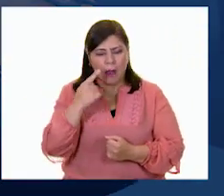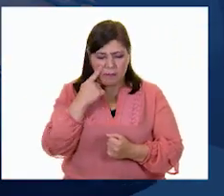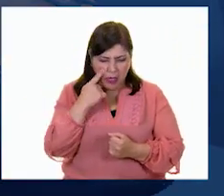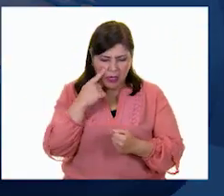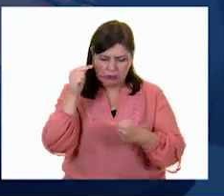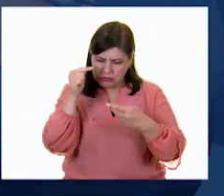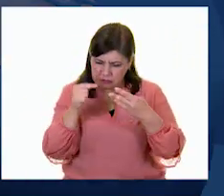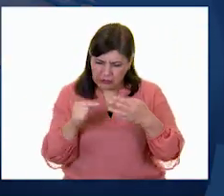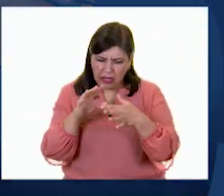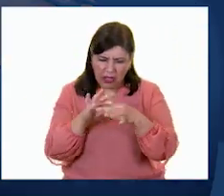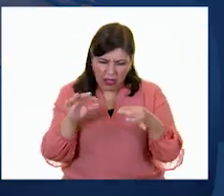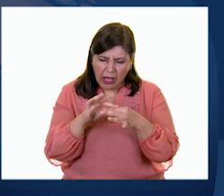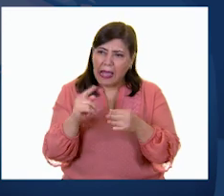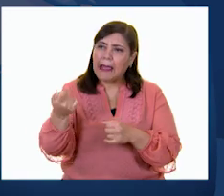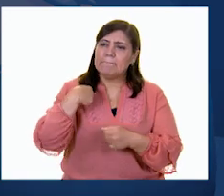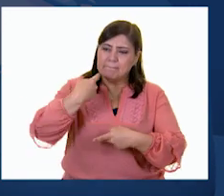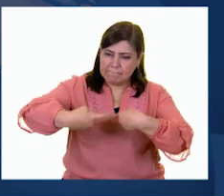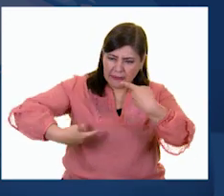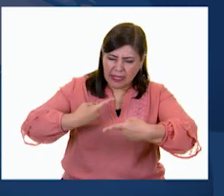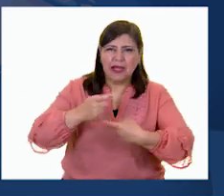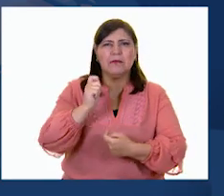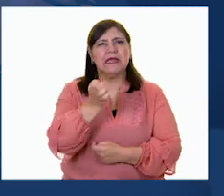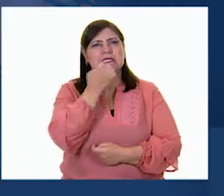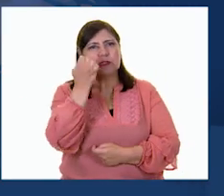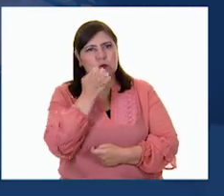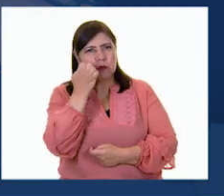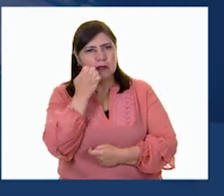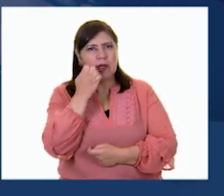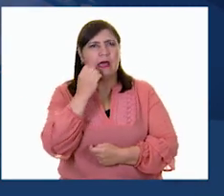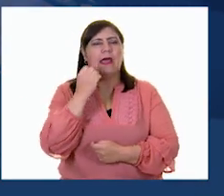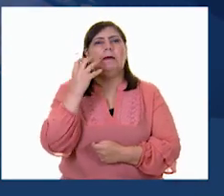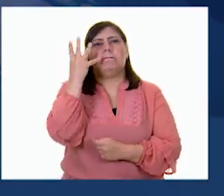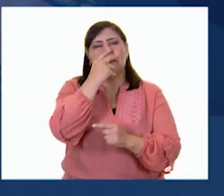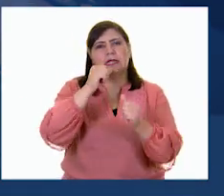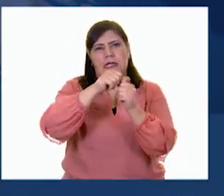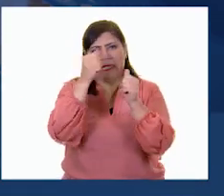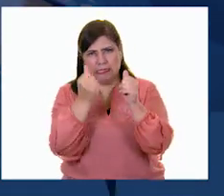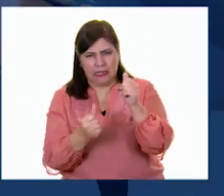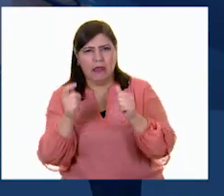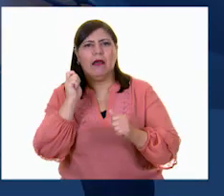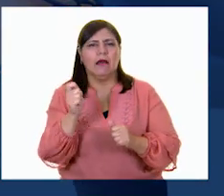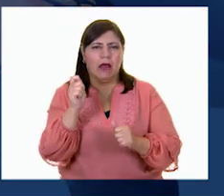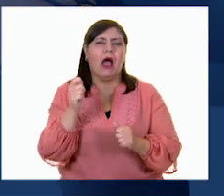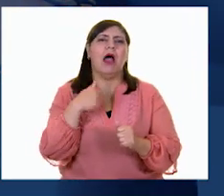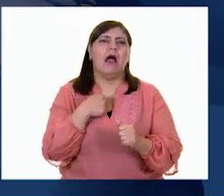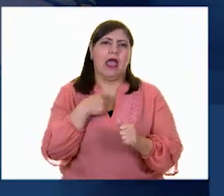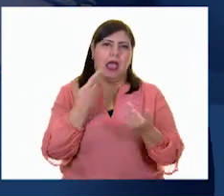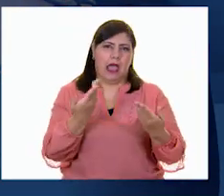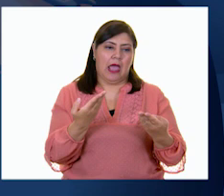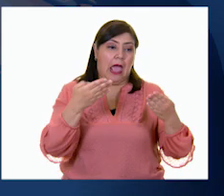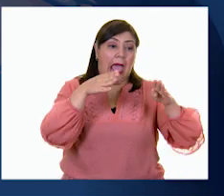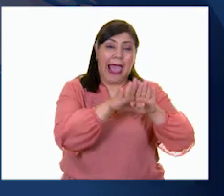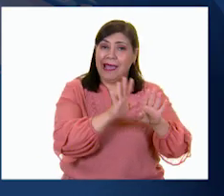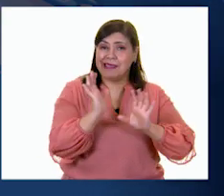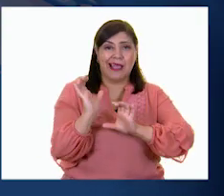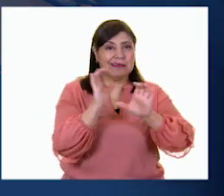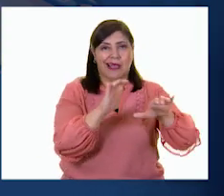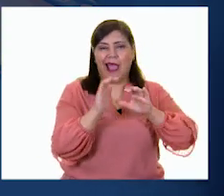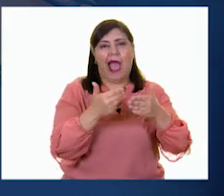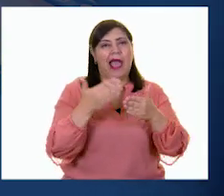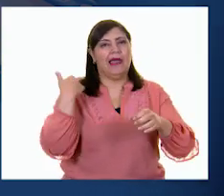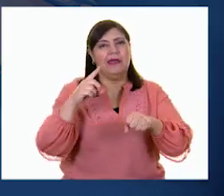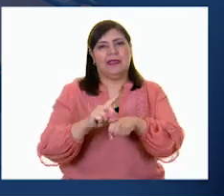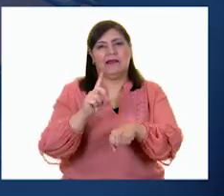que desea respecto de la Escuela de Bellas Artes, de los cuales resulta que aunque ya se cerró la matrícula desde